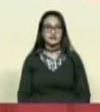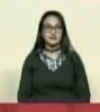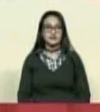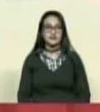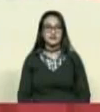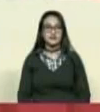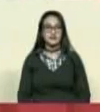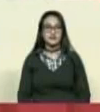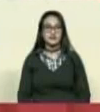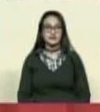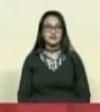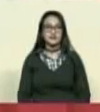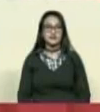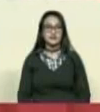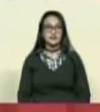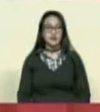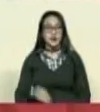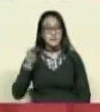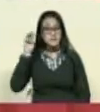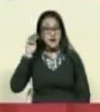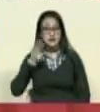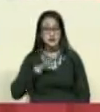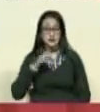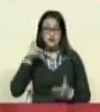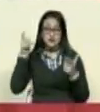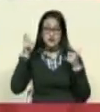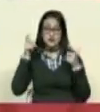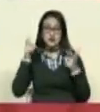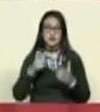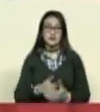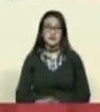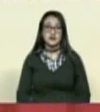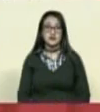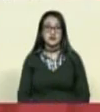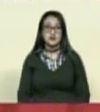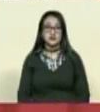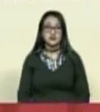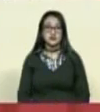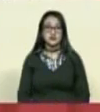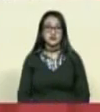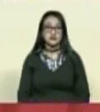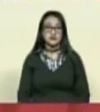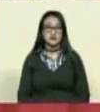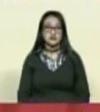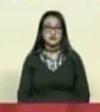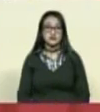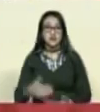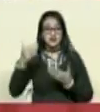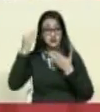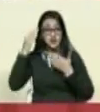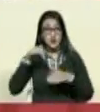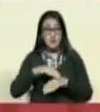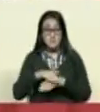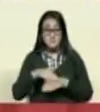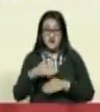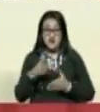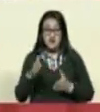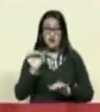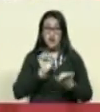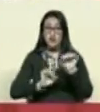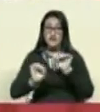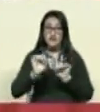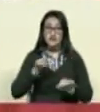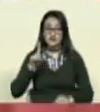de nuestro comandante Hugo Chávez. Compañero Vladimir Padrino López, te saludo otra vez, ministro del Poder Popular para la